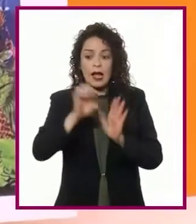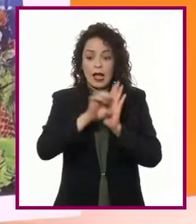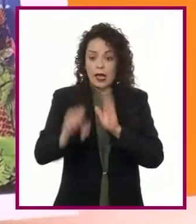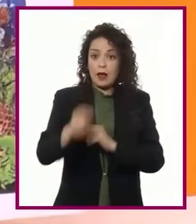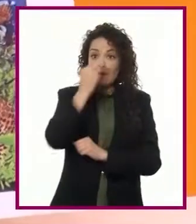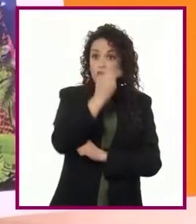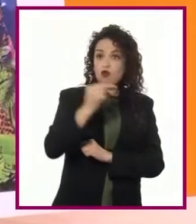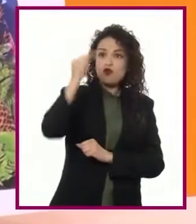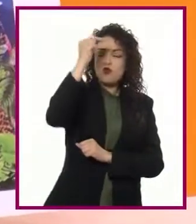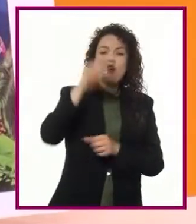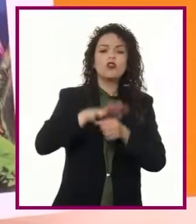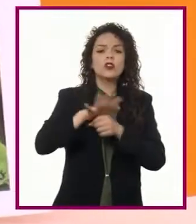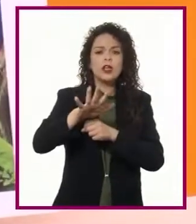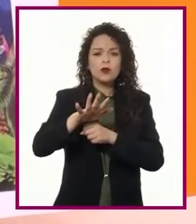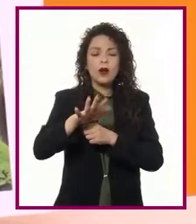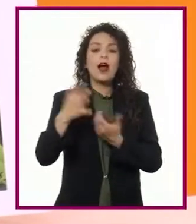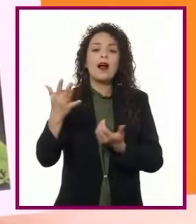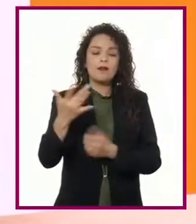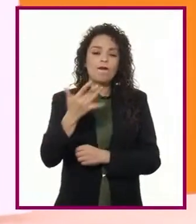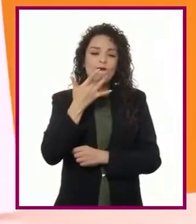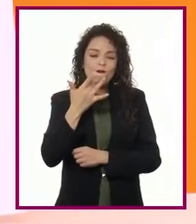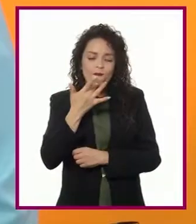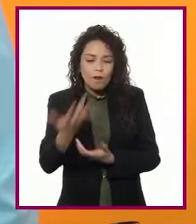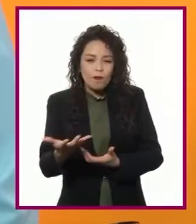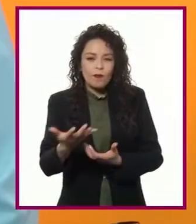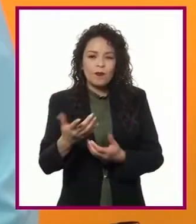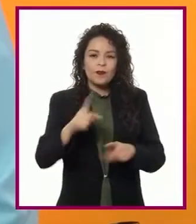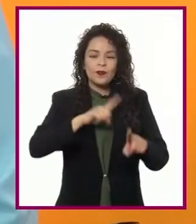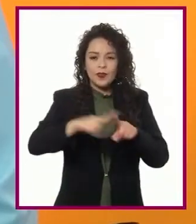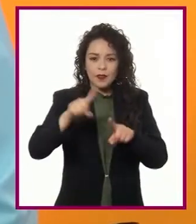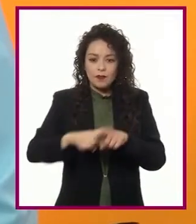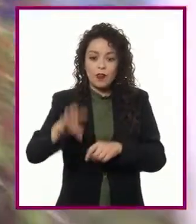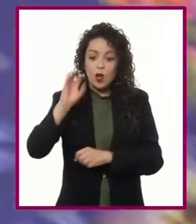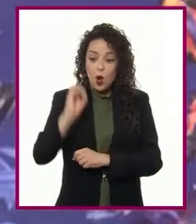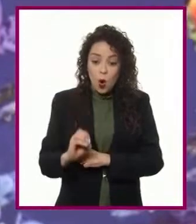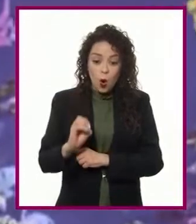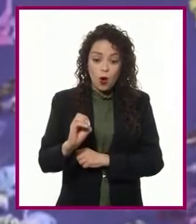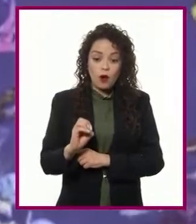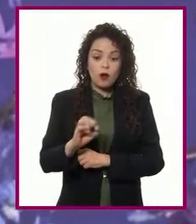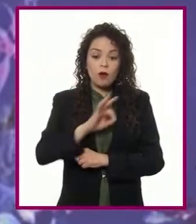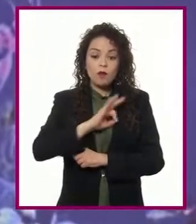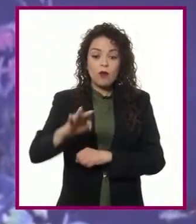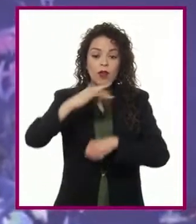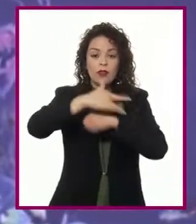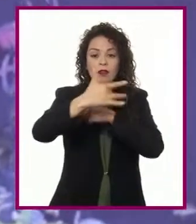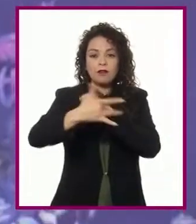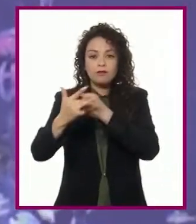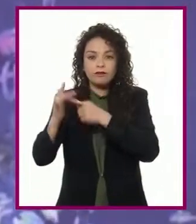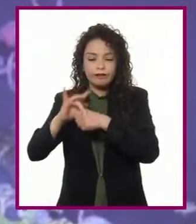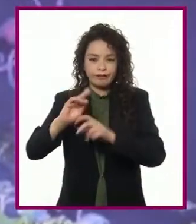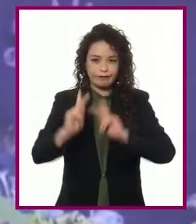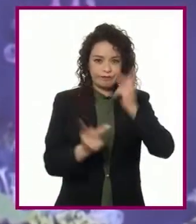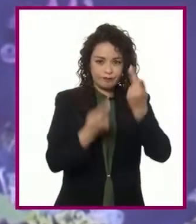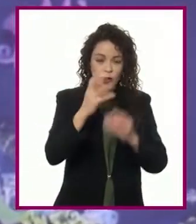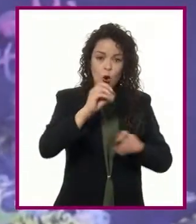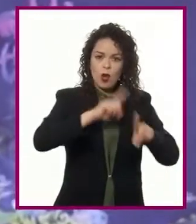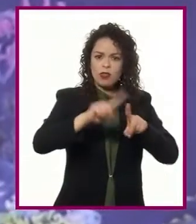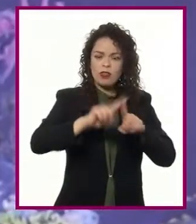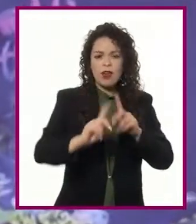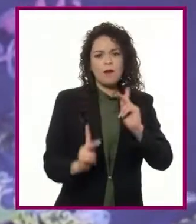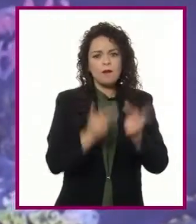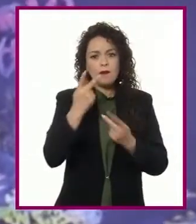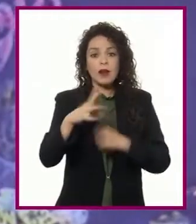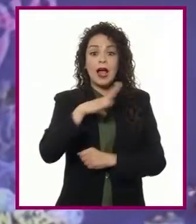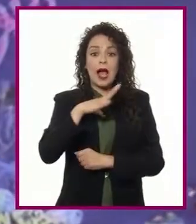animales, pueden ser reptiles y algún tipo de vegetación pues pueden ser cactáceas o distintas plantas que tienen